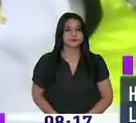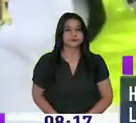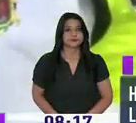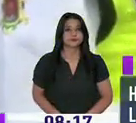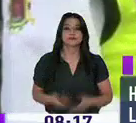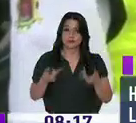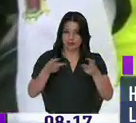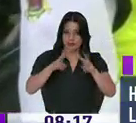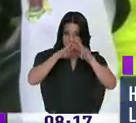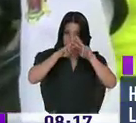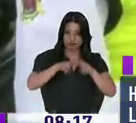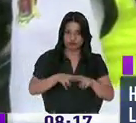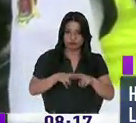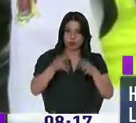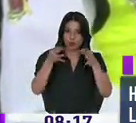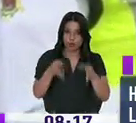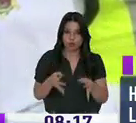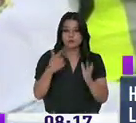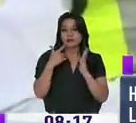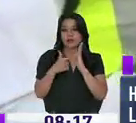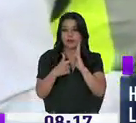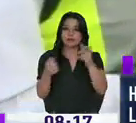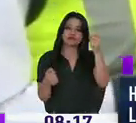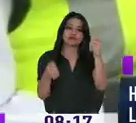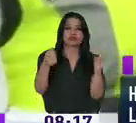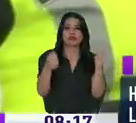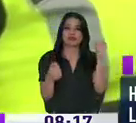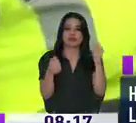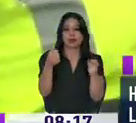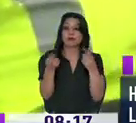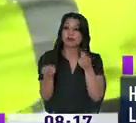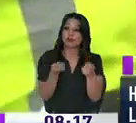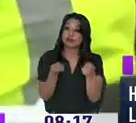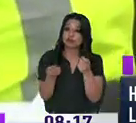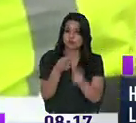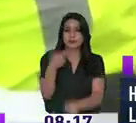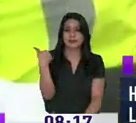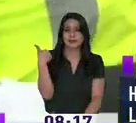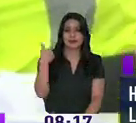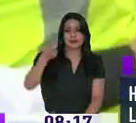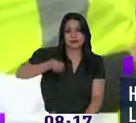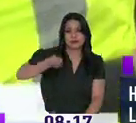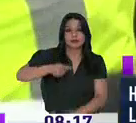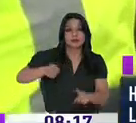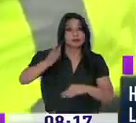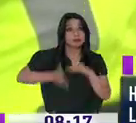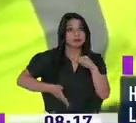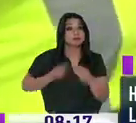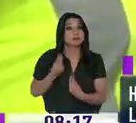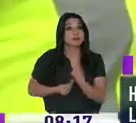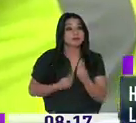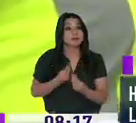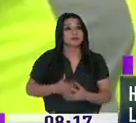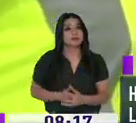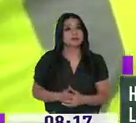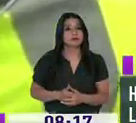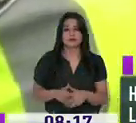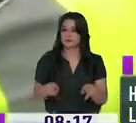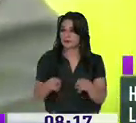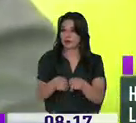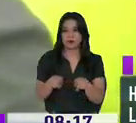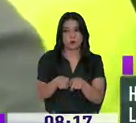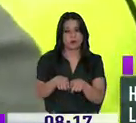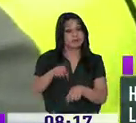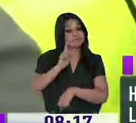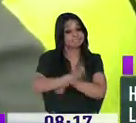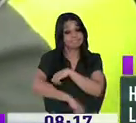estar verificando. En el momento en que, por ejemplo, un conductor realiza el operativo y tiene el extintor pero está caducado, ¿qué es lo que sucede? De igual manera, tiene que ser